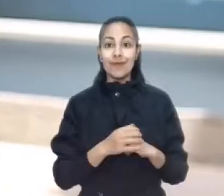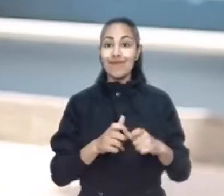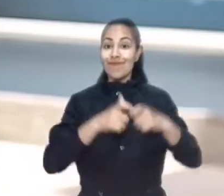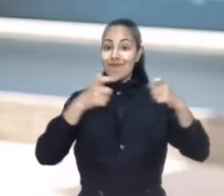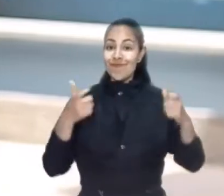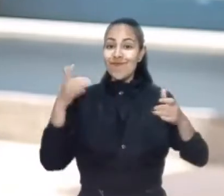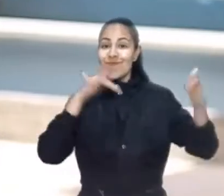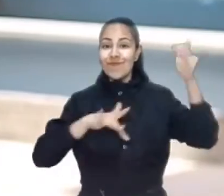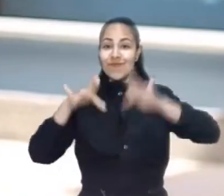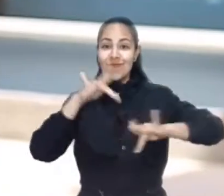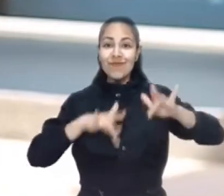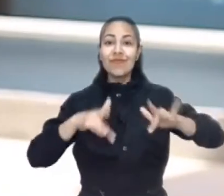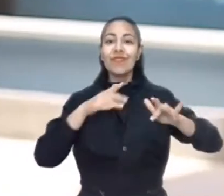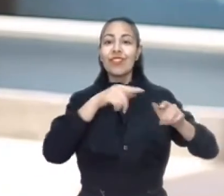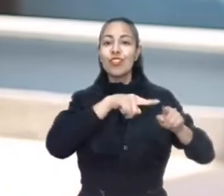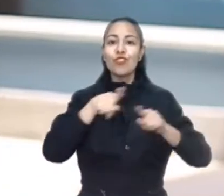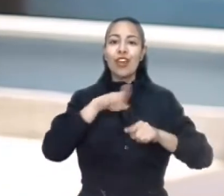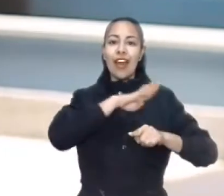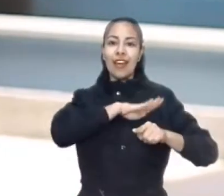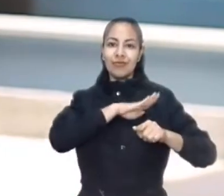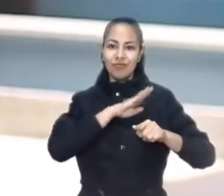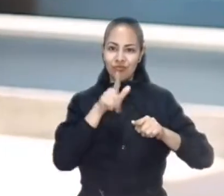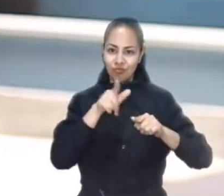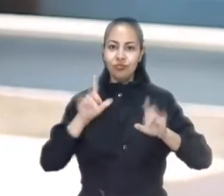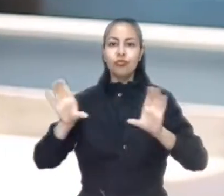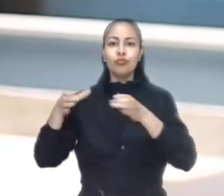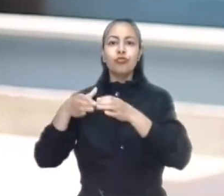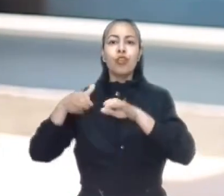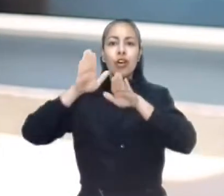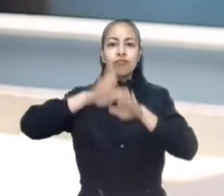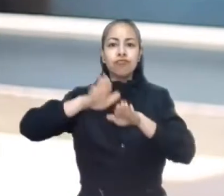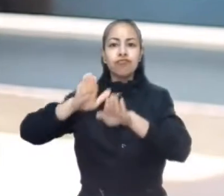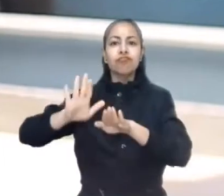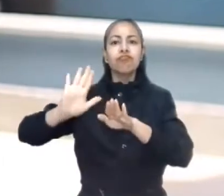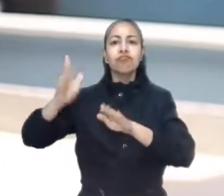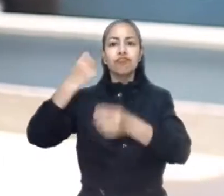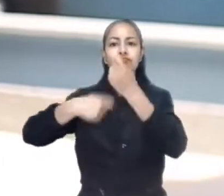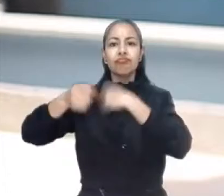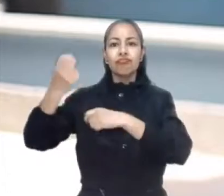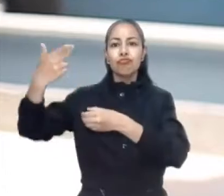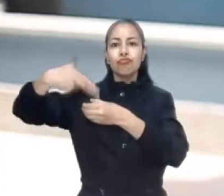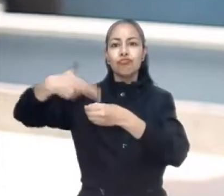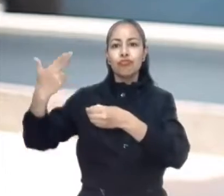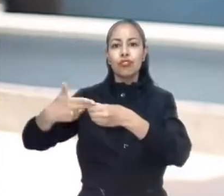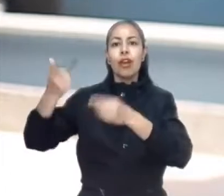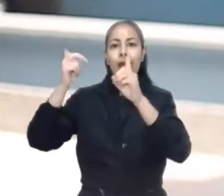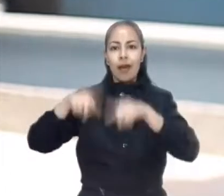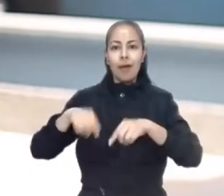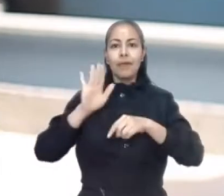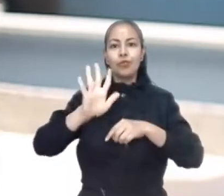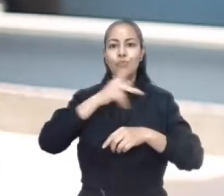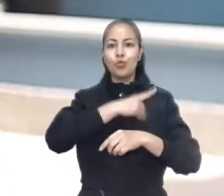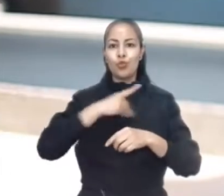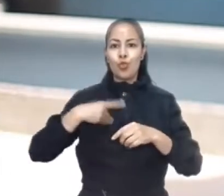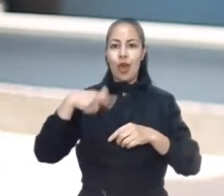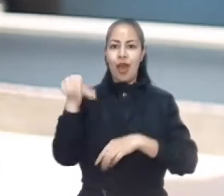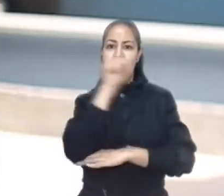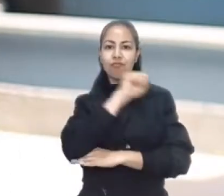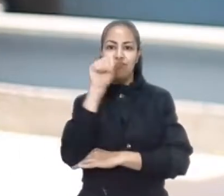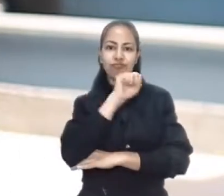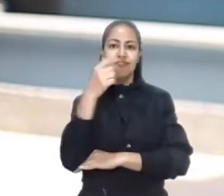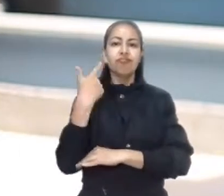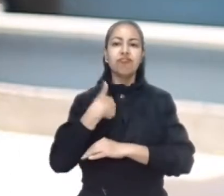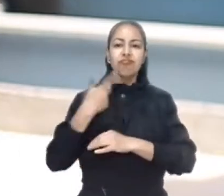Con una amplia participación de alcaldes, representantes del gremio de distribuidores de combustible y transportadores, se cumplió